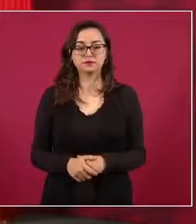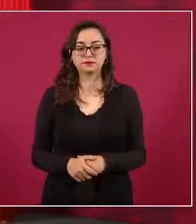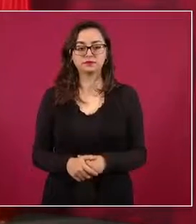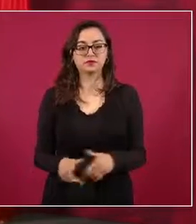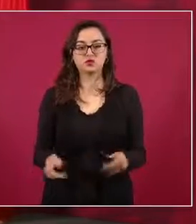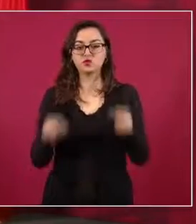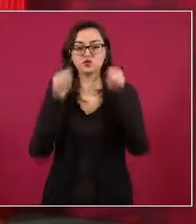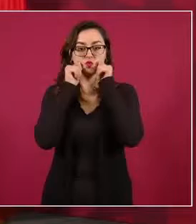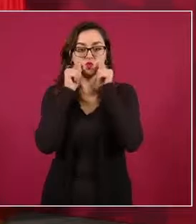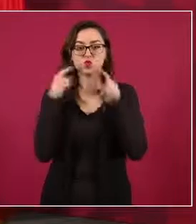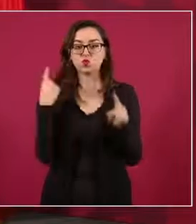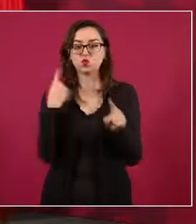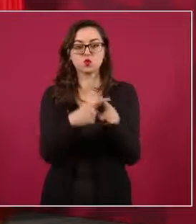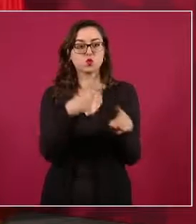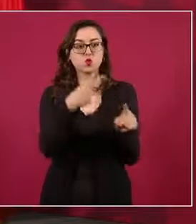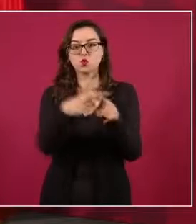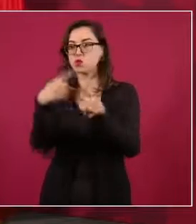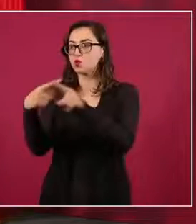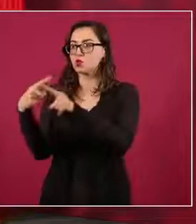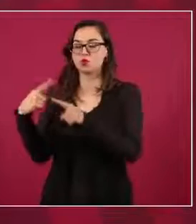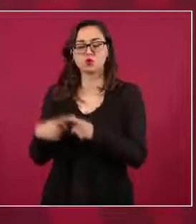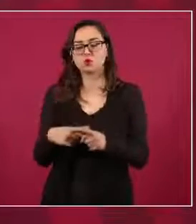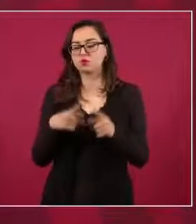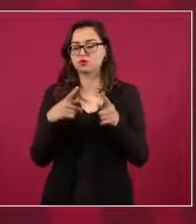Sea quien sea